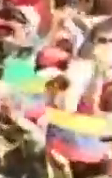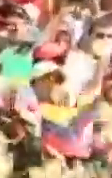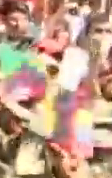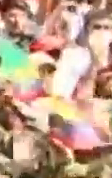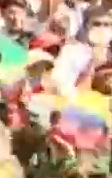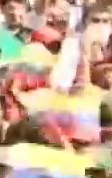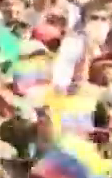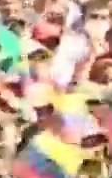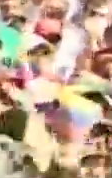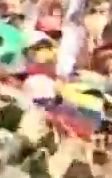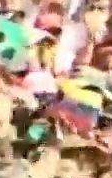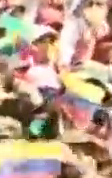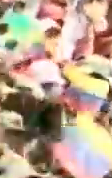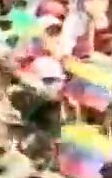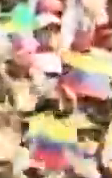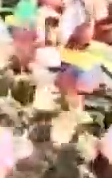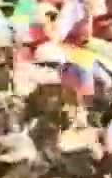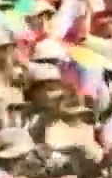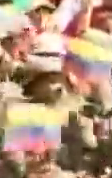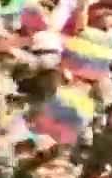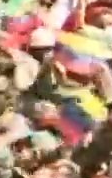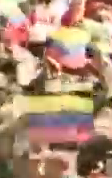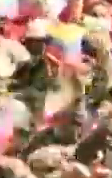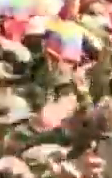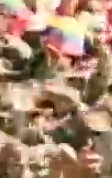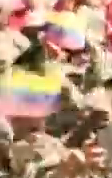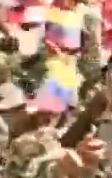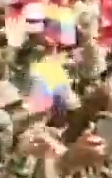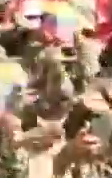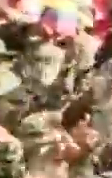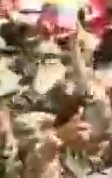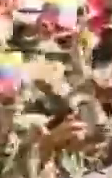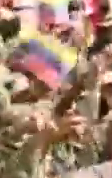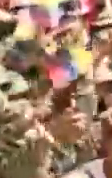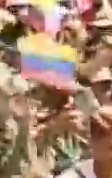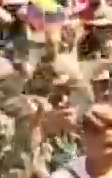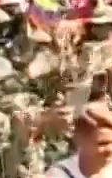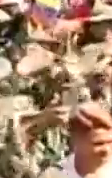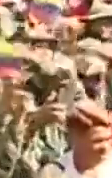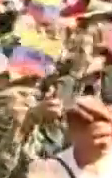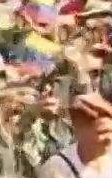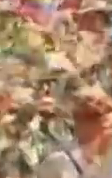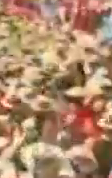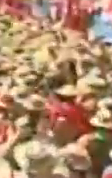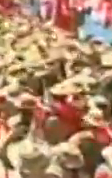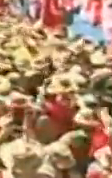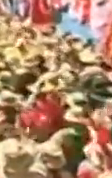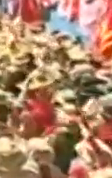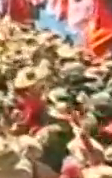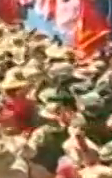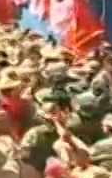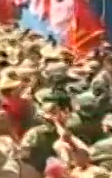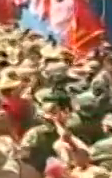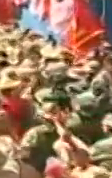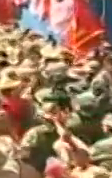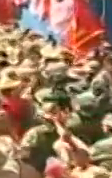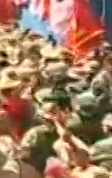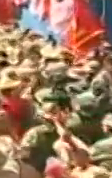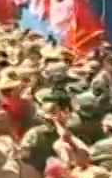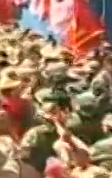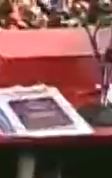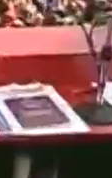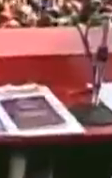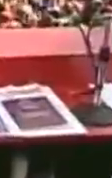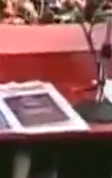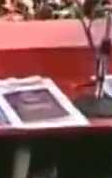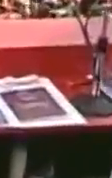las oligarquías se habían hecho de poder, y hoy en la calle están presentes aquellas voces de abril en